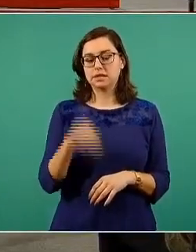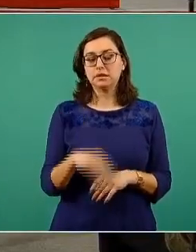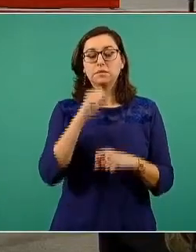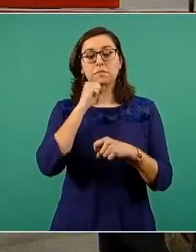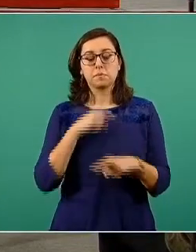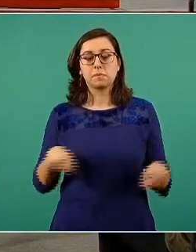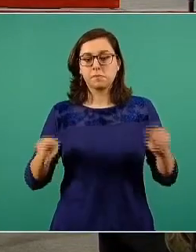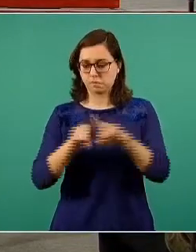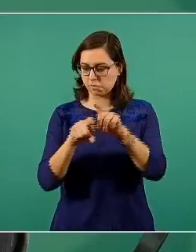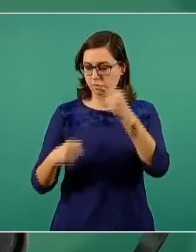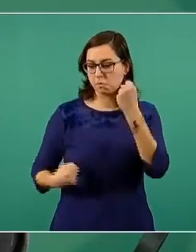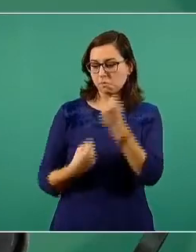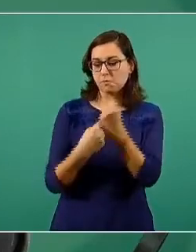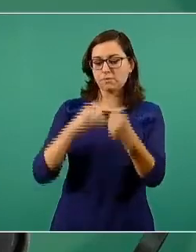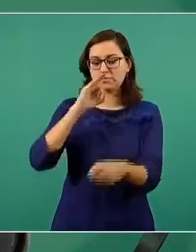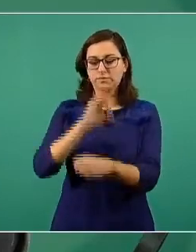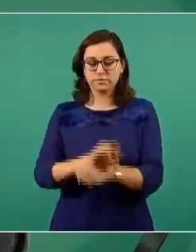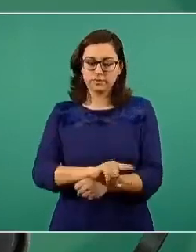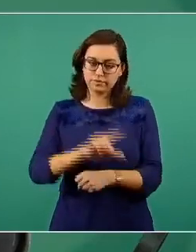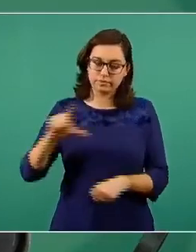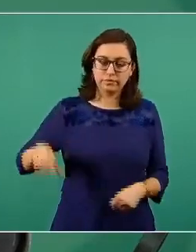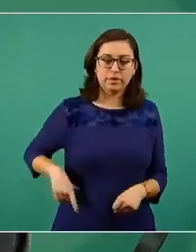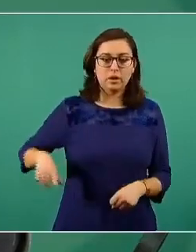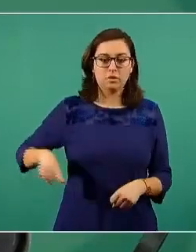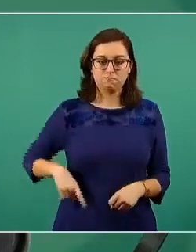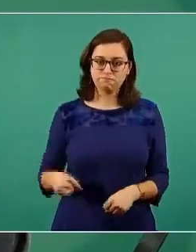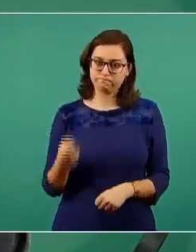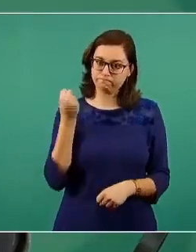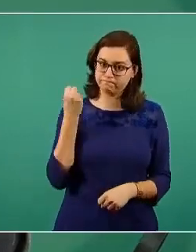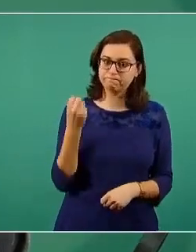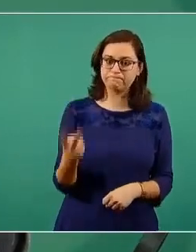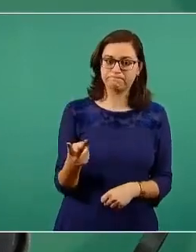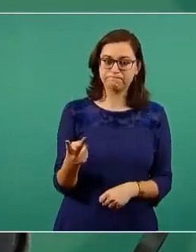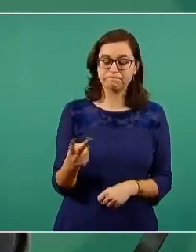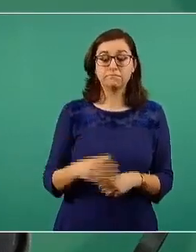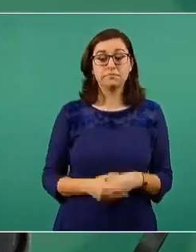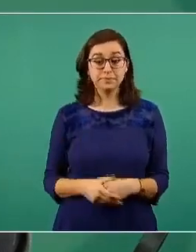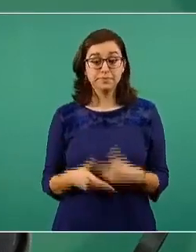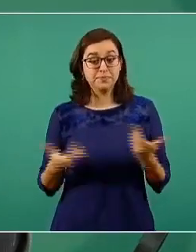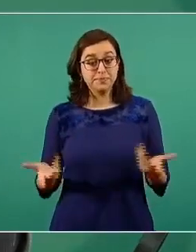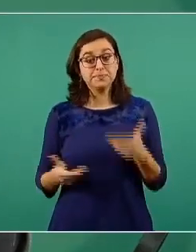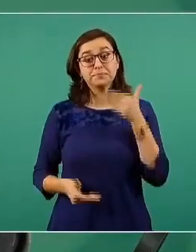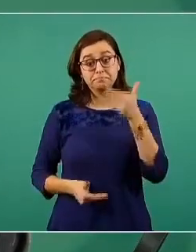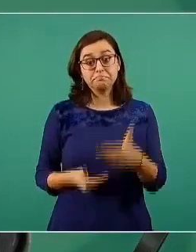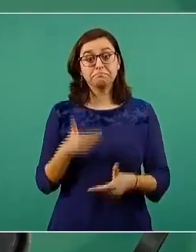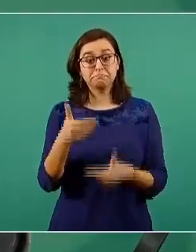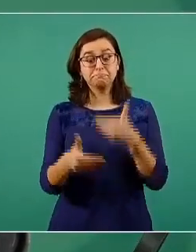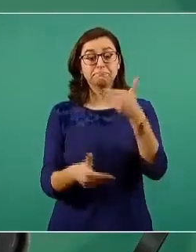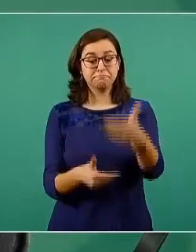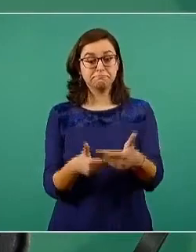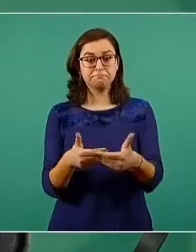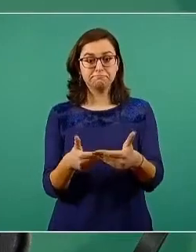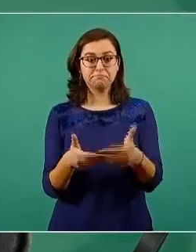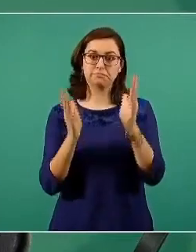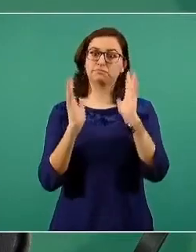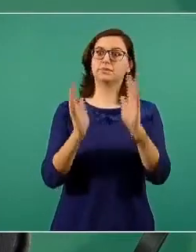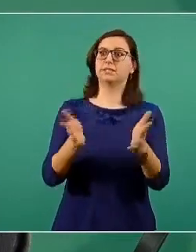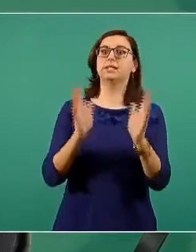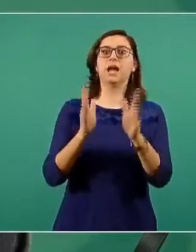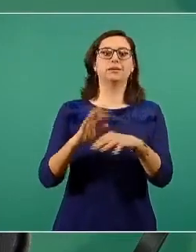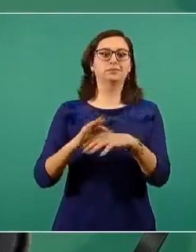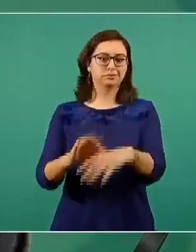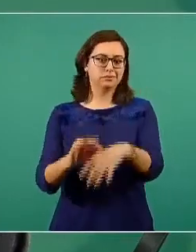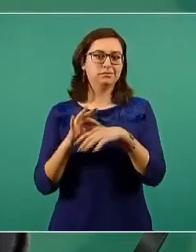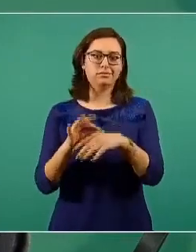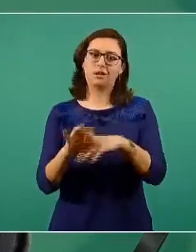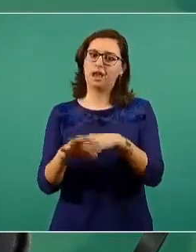respaldo, el acompañamiento de los dos gobiernos. Eso ha fructificado y como se anunciaba hoy por la mañana, la